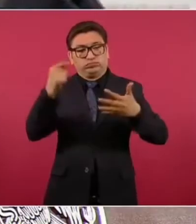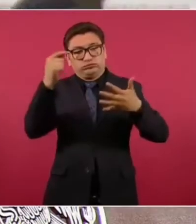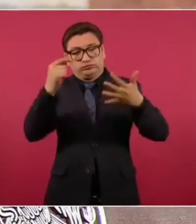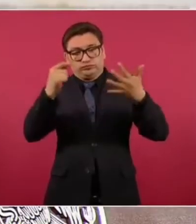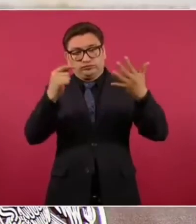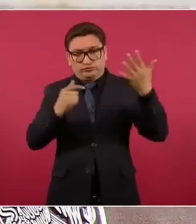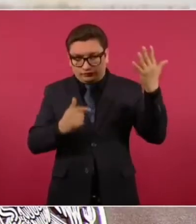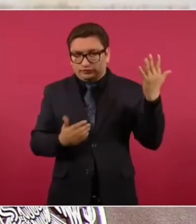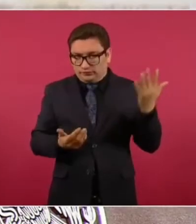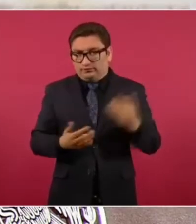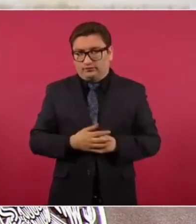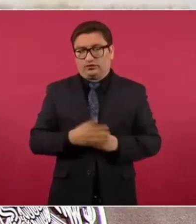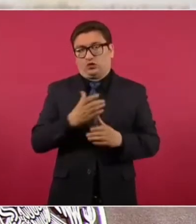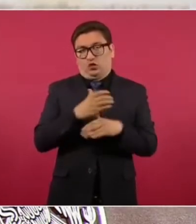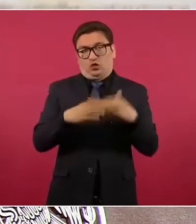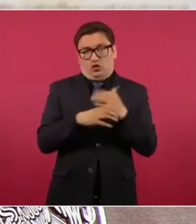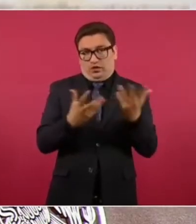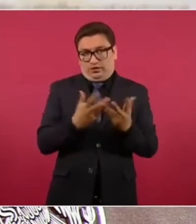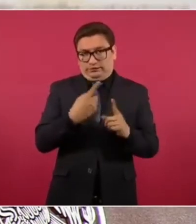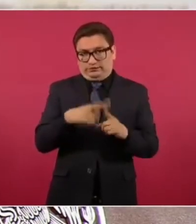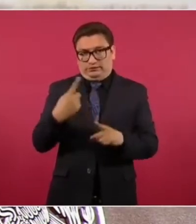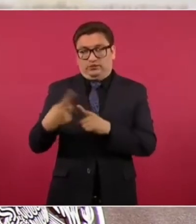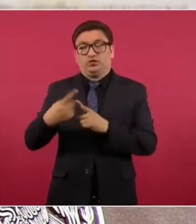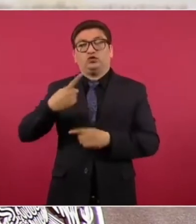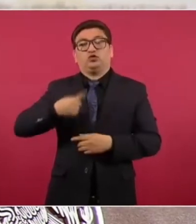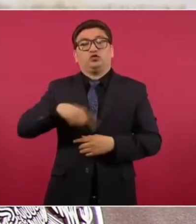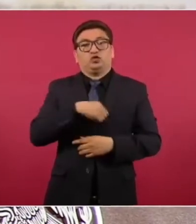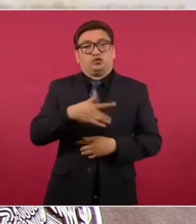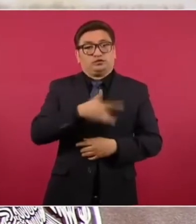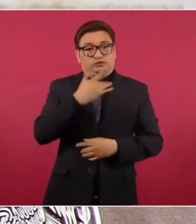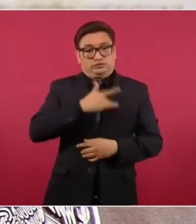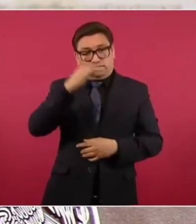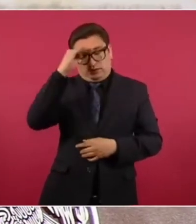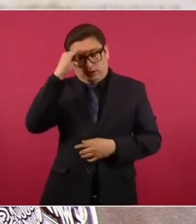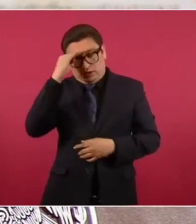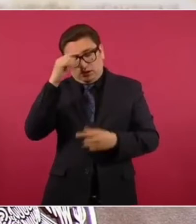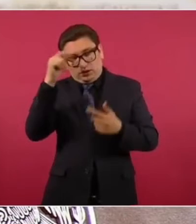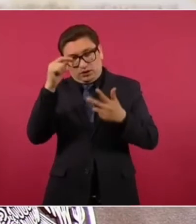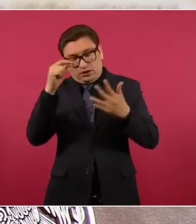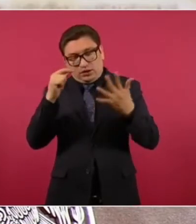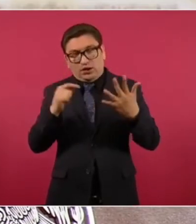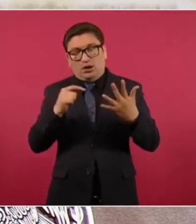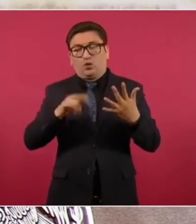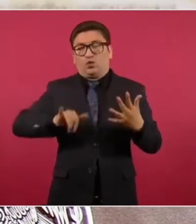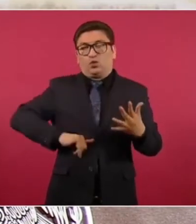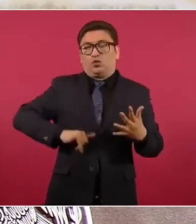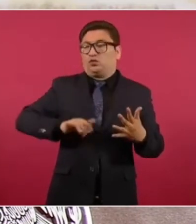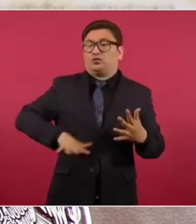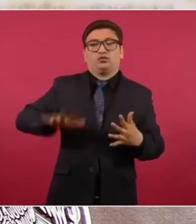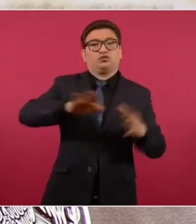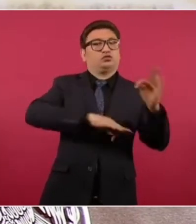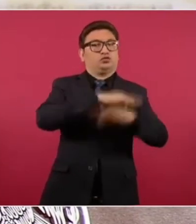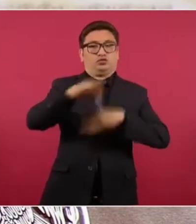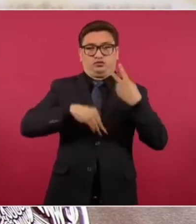a lo que consideramos de interés para toda la